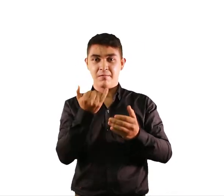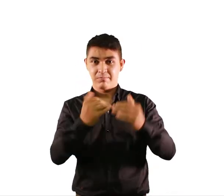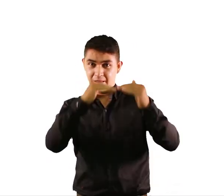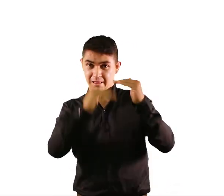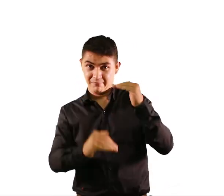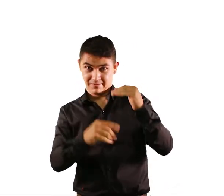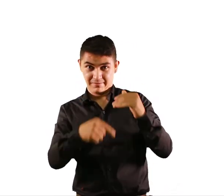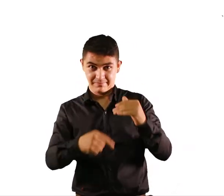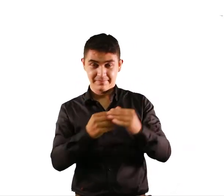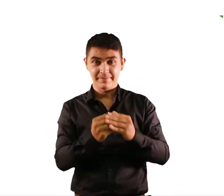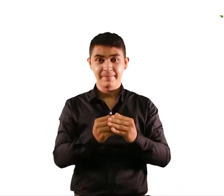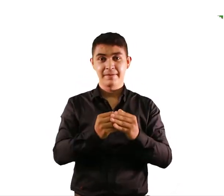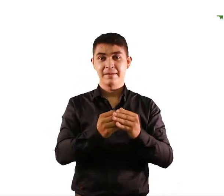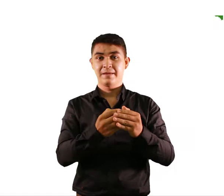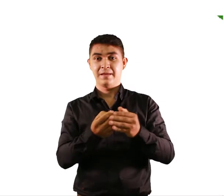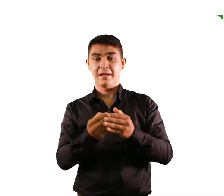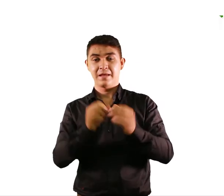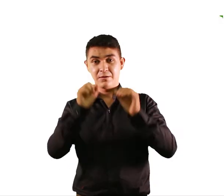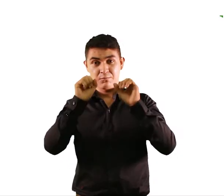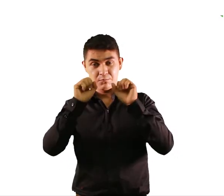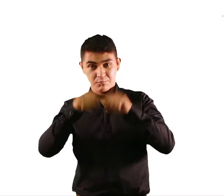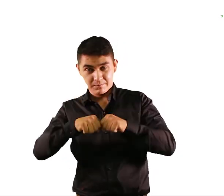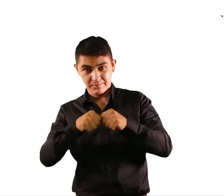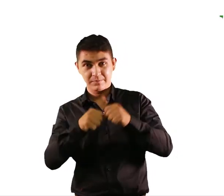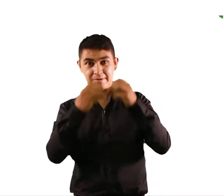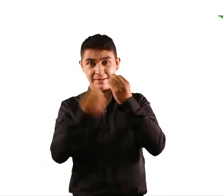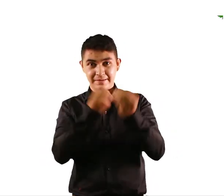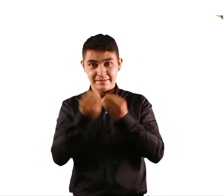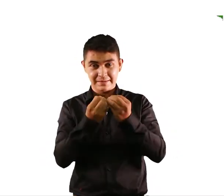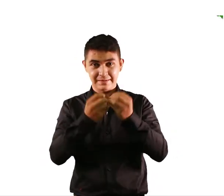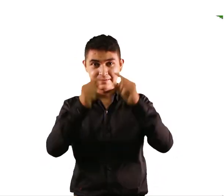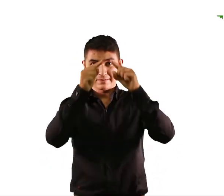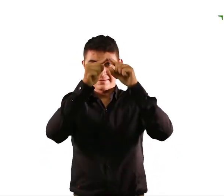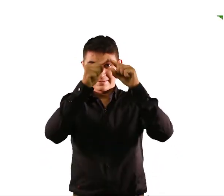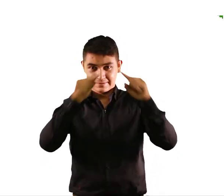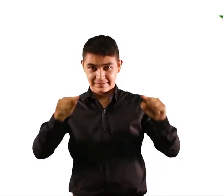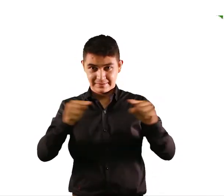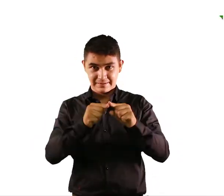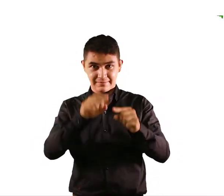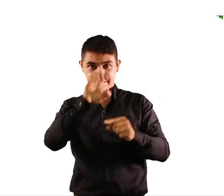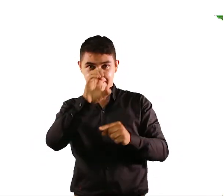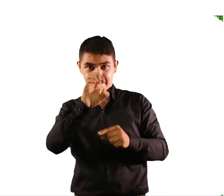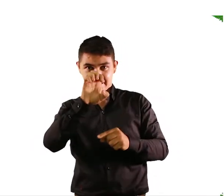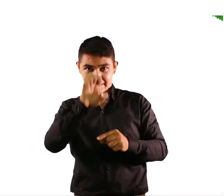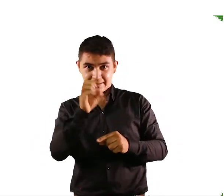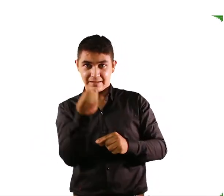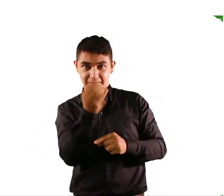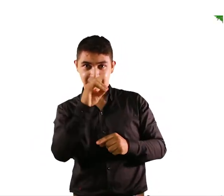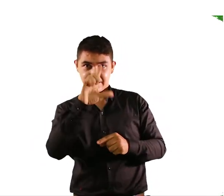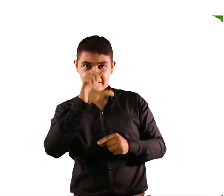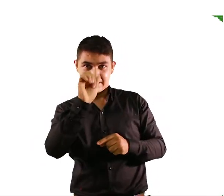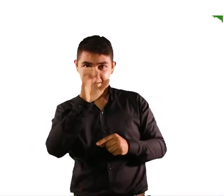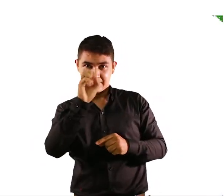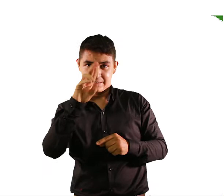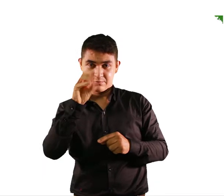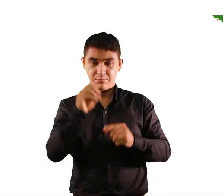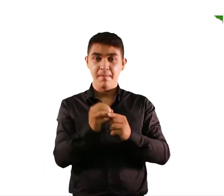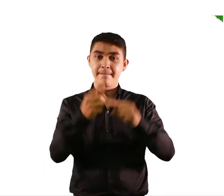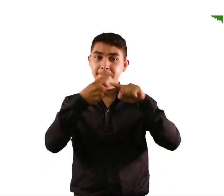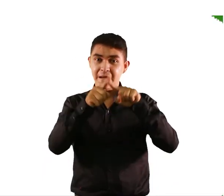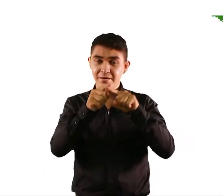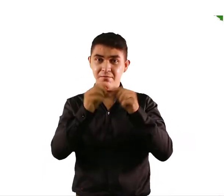hay triángulos equiláteros. Pero si trazamos la altura o la